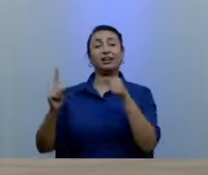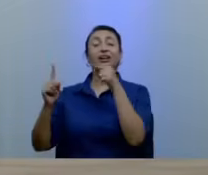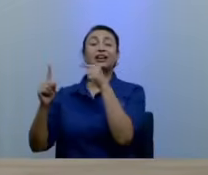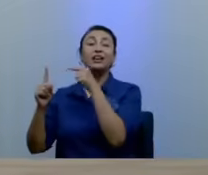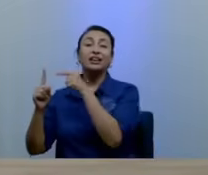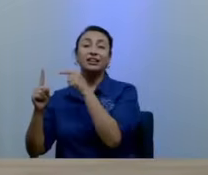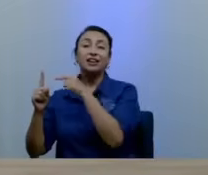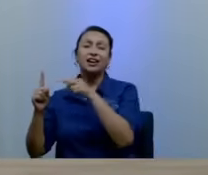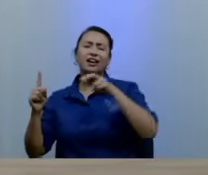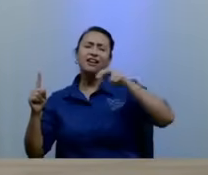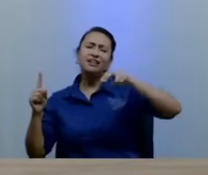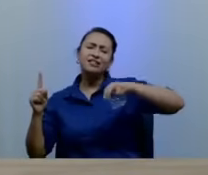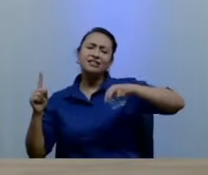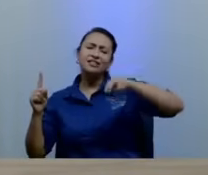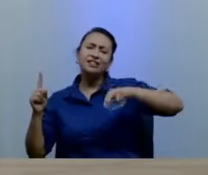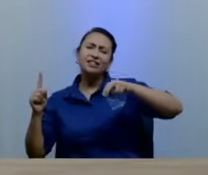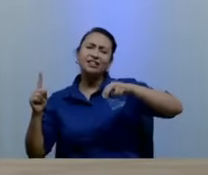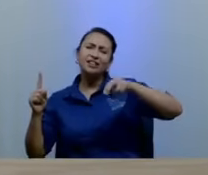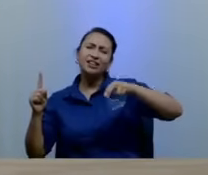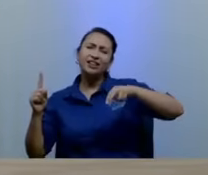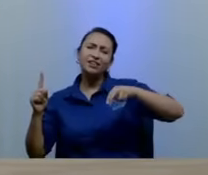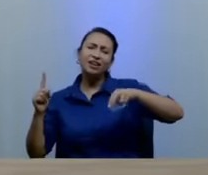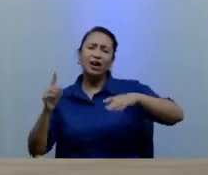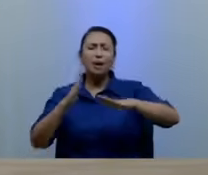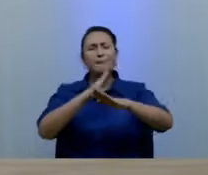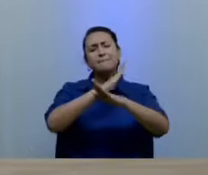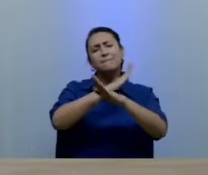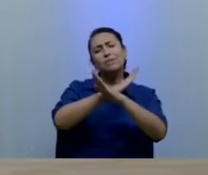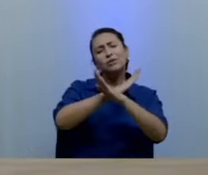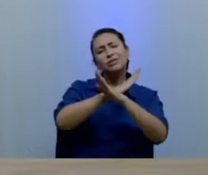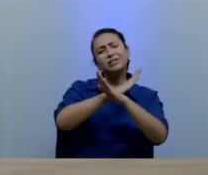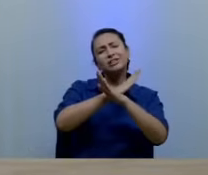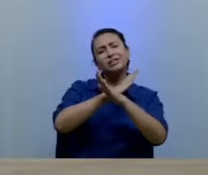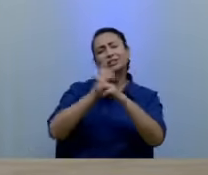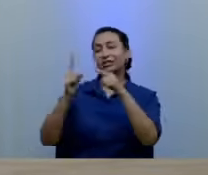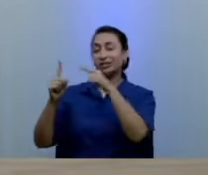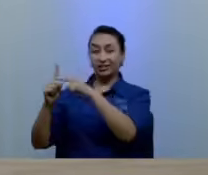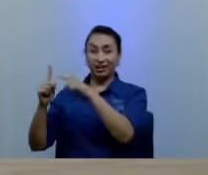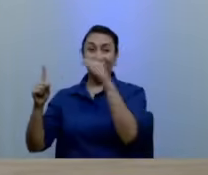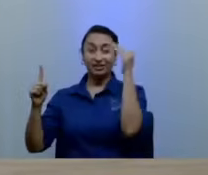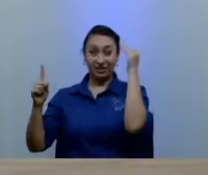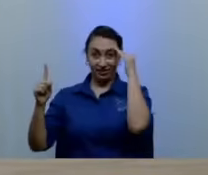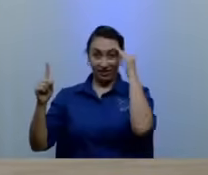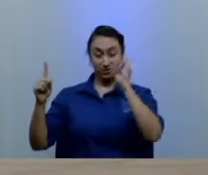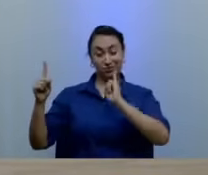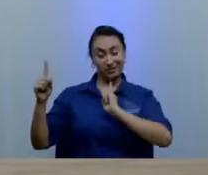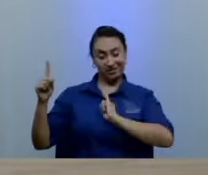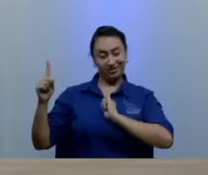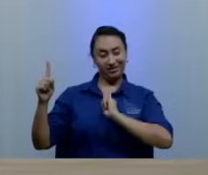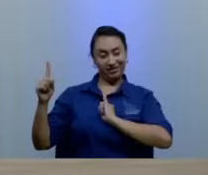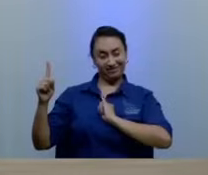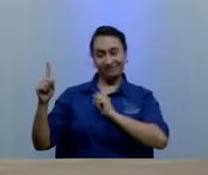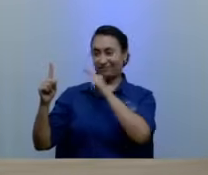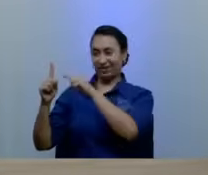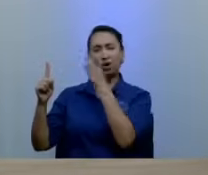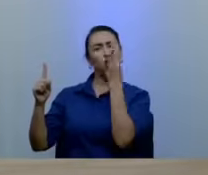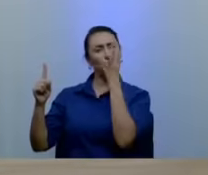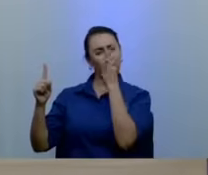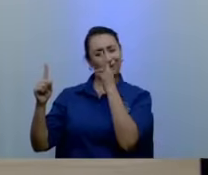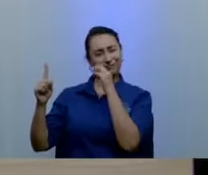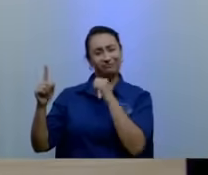sierva. Eso va íntimamente ligado con el conocimiento de la identidad. Ok, esto ya creo que quedó claro. Este